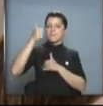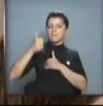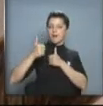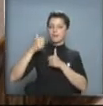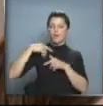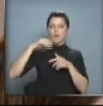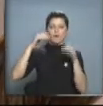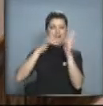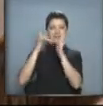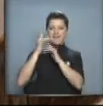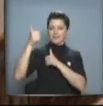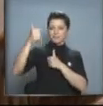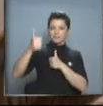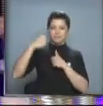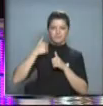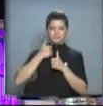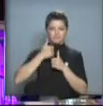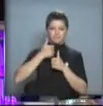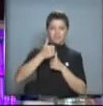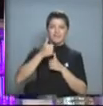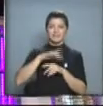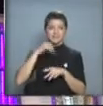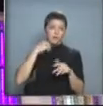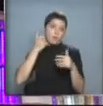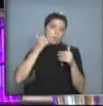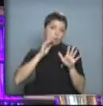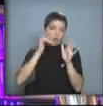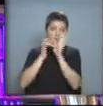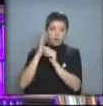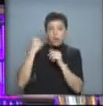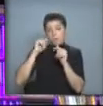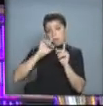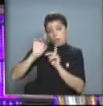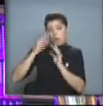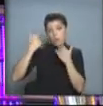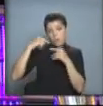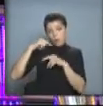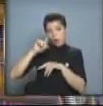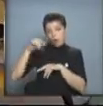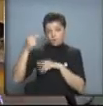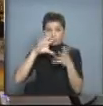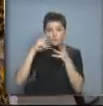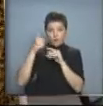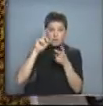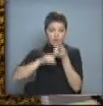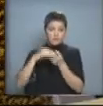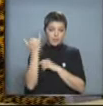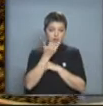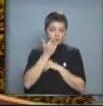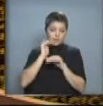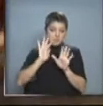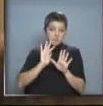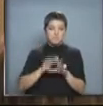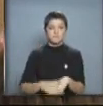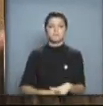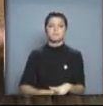lado del altar, si es que se van a casar por la iglesia, ¿no? También pueden estar casándose por otro tipo de ceremonia. ¿Ustedes qué opinan, chicas? Los que tienen el